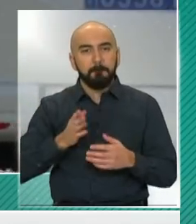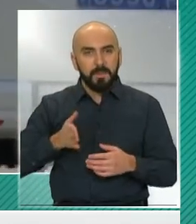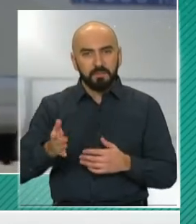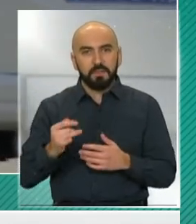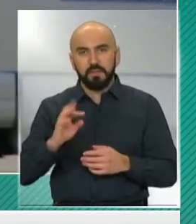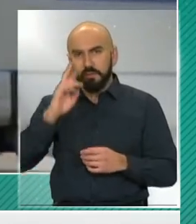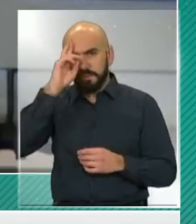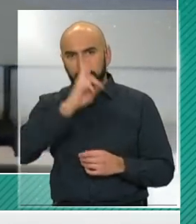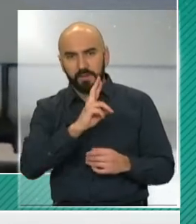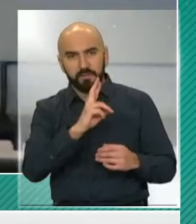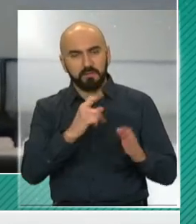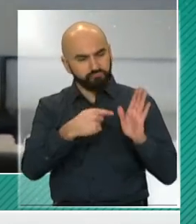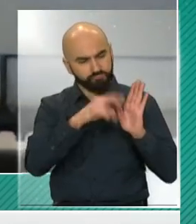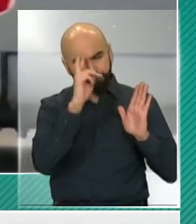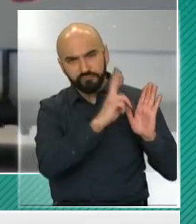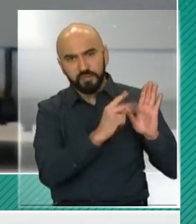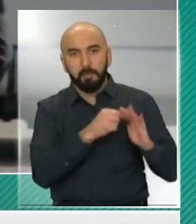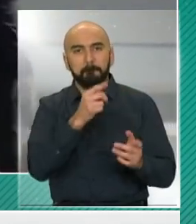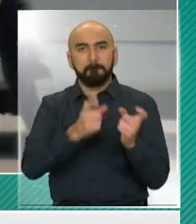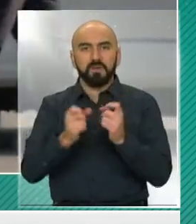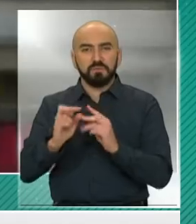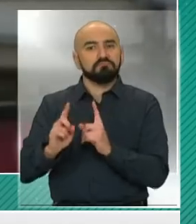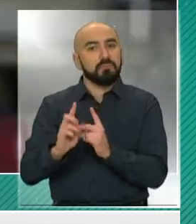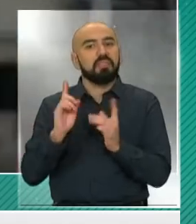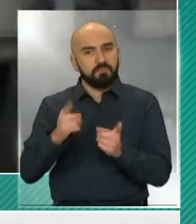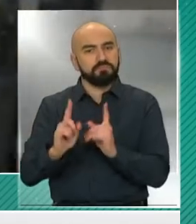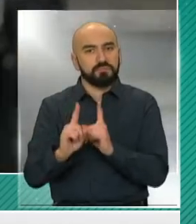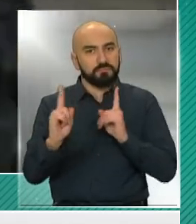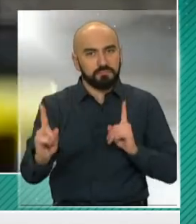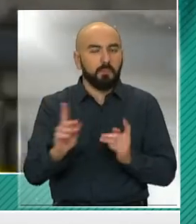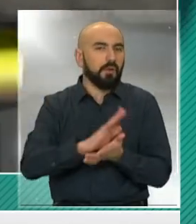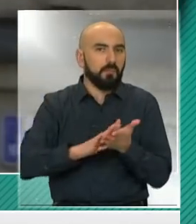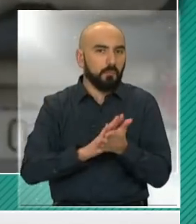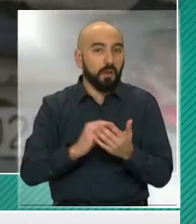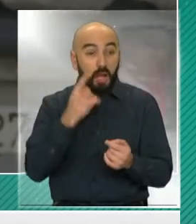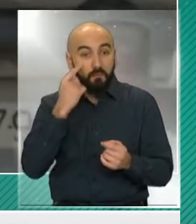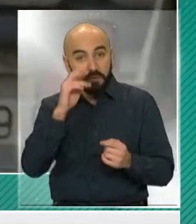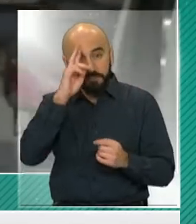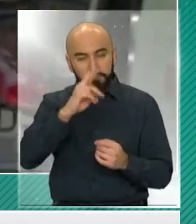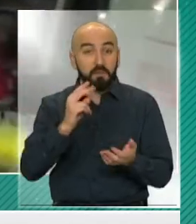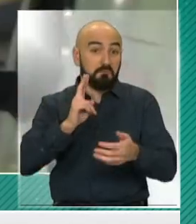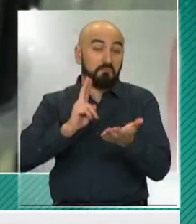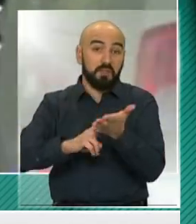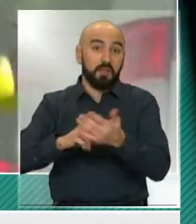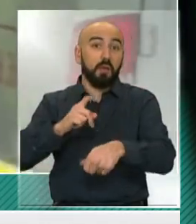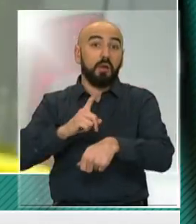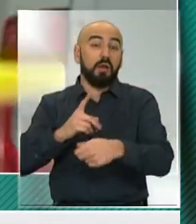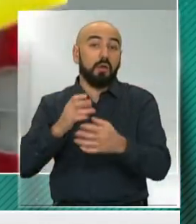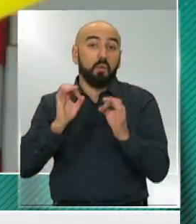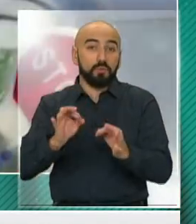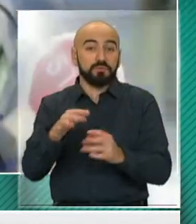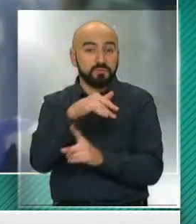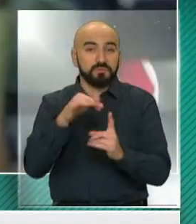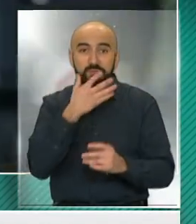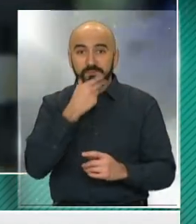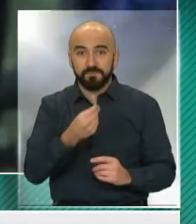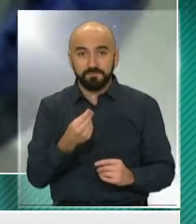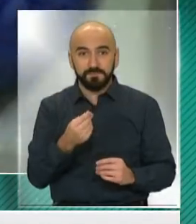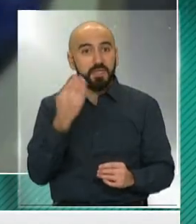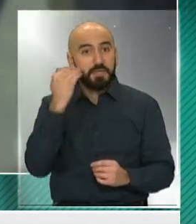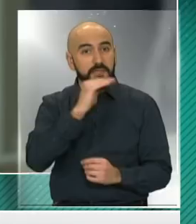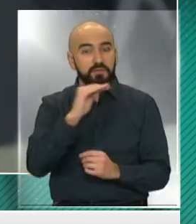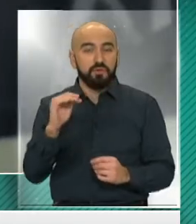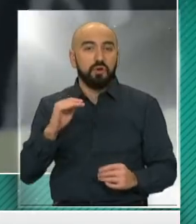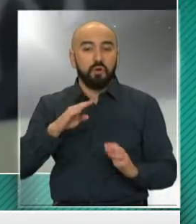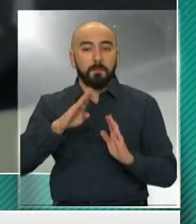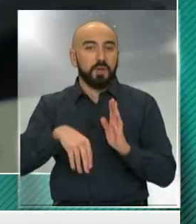señales que ha dado el gobierno de que la gente esté a más de un metro de distancia que la verdad que fue un momento lindo de que realmente los niños menores de 14 años han vuelto a